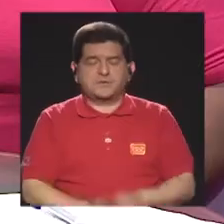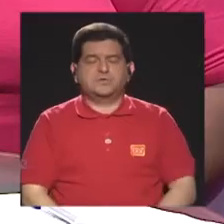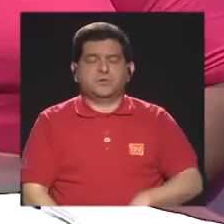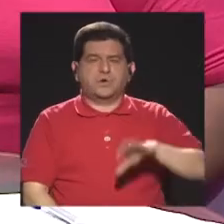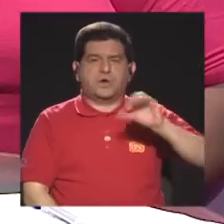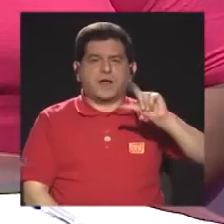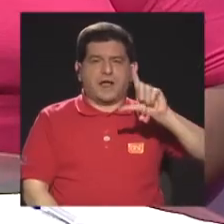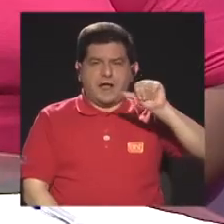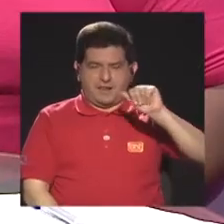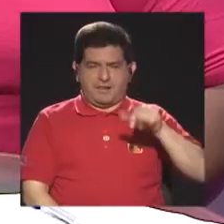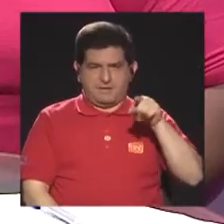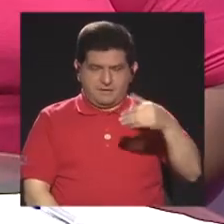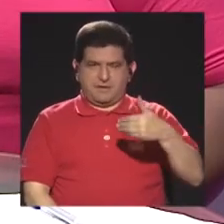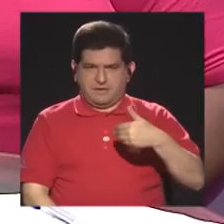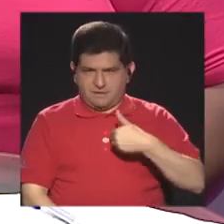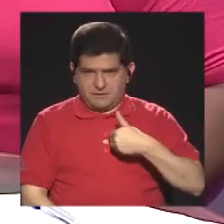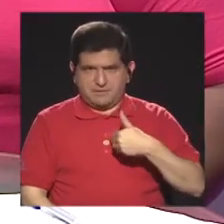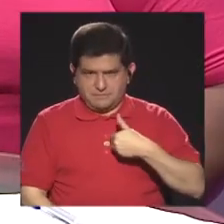Él es un elevador, tiene